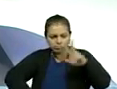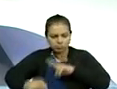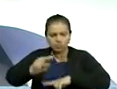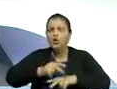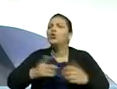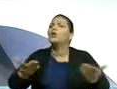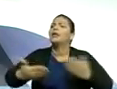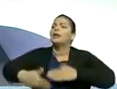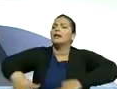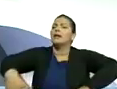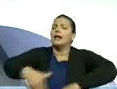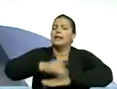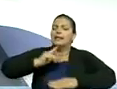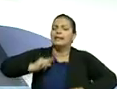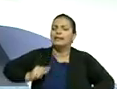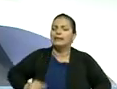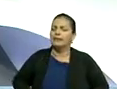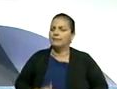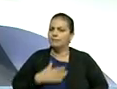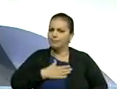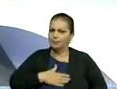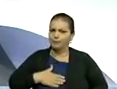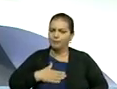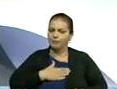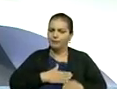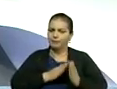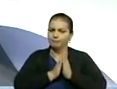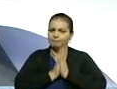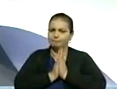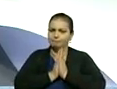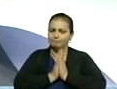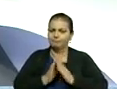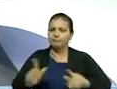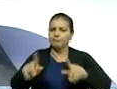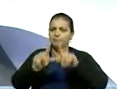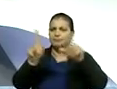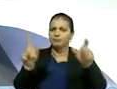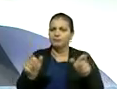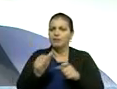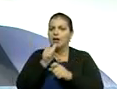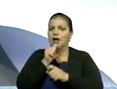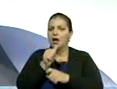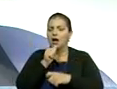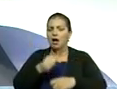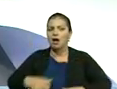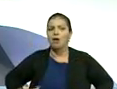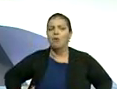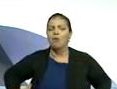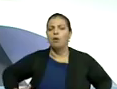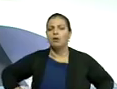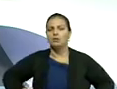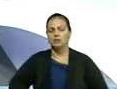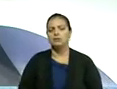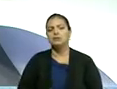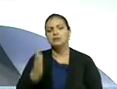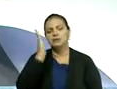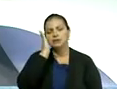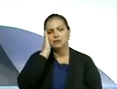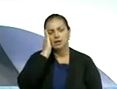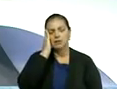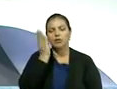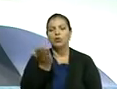la dirección bien, por favor, Mayra, para que Interagua escuche bien, que no digan ya que no escucharon bien la dirección, que se muy